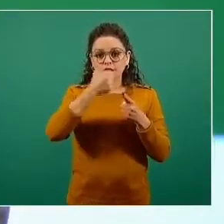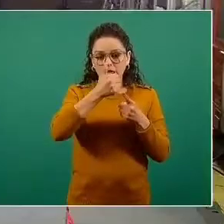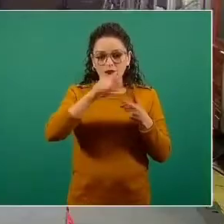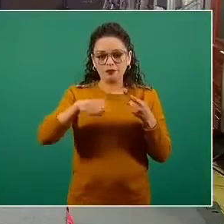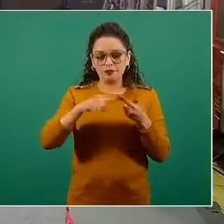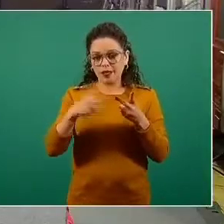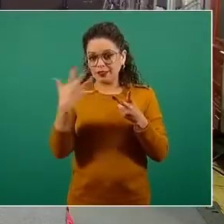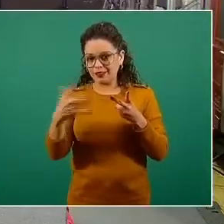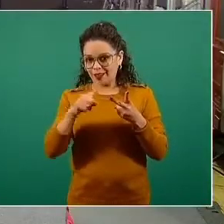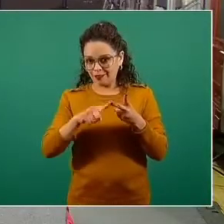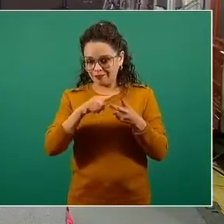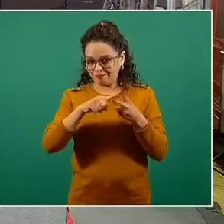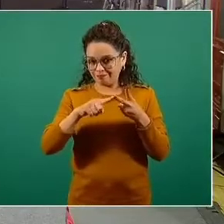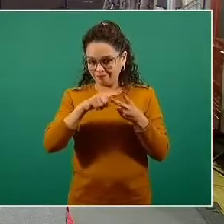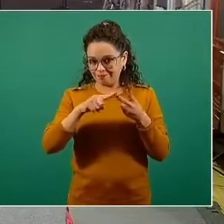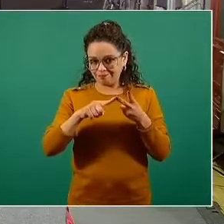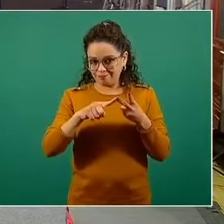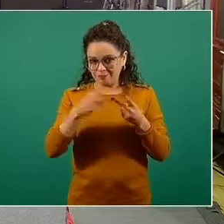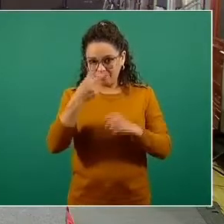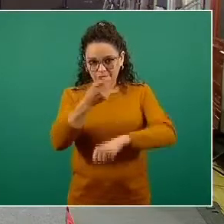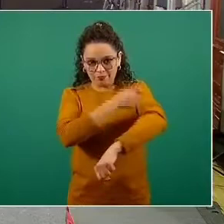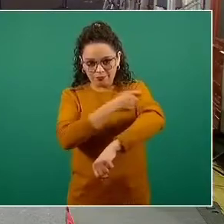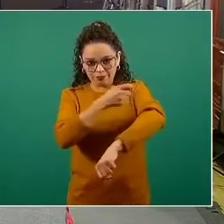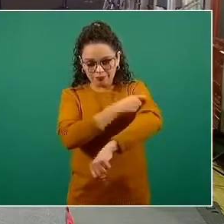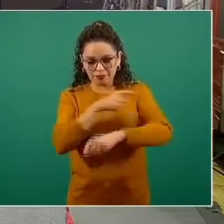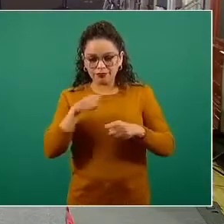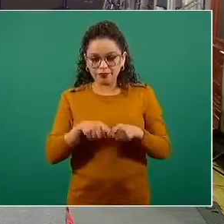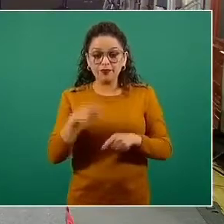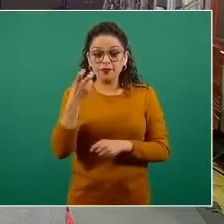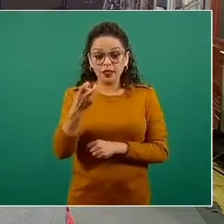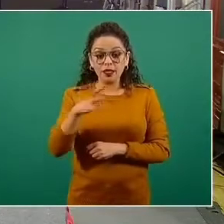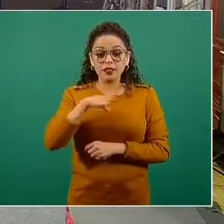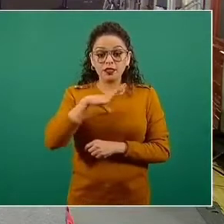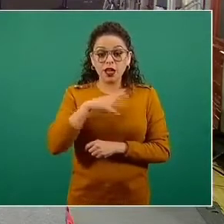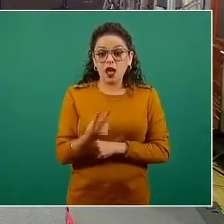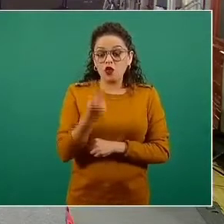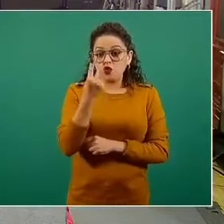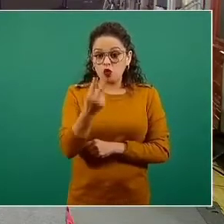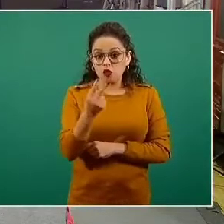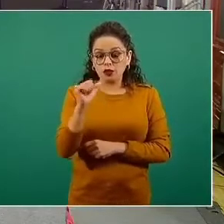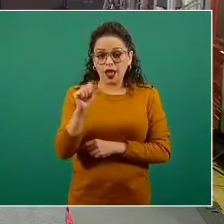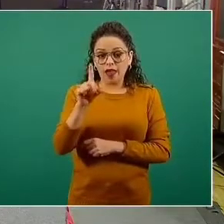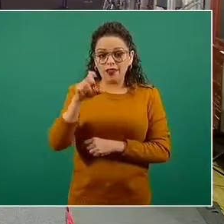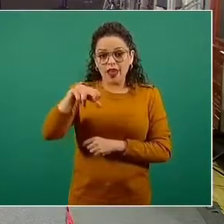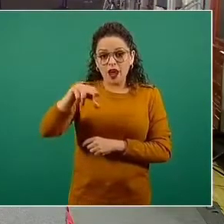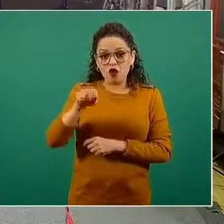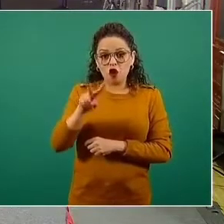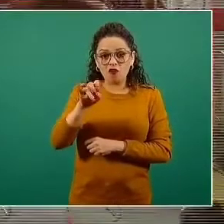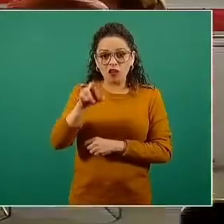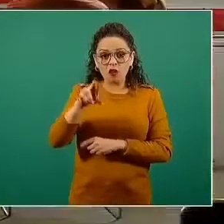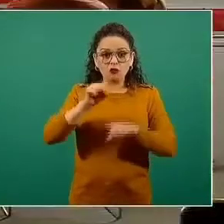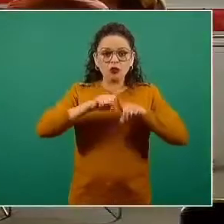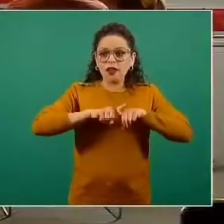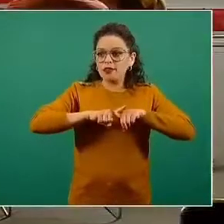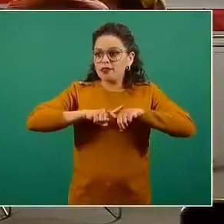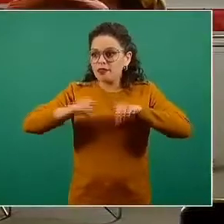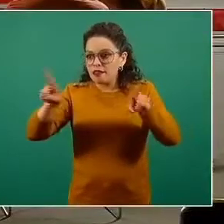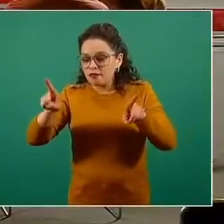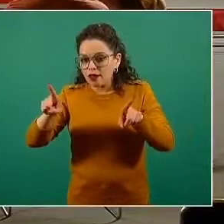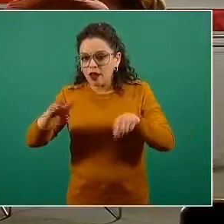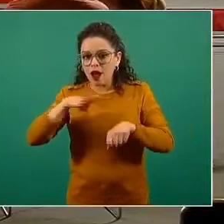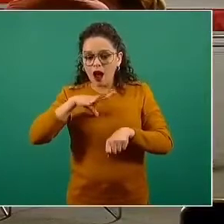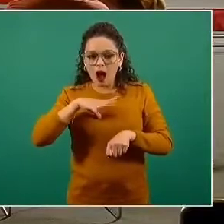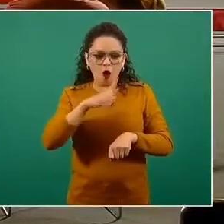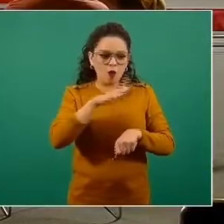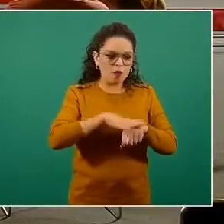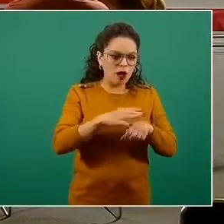5. Entonces, ante la circunstancia de que son dos adenovirus diferentes que circulan en distintas